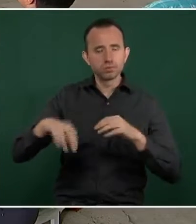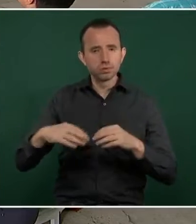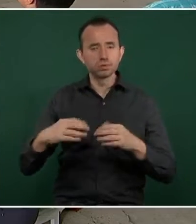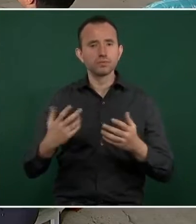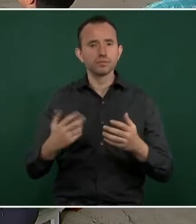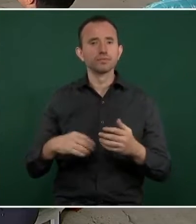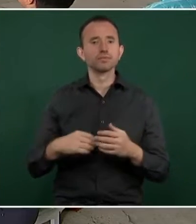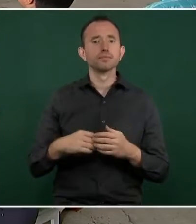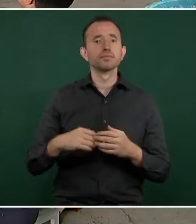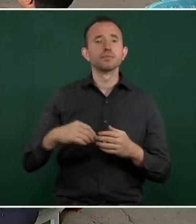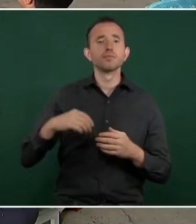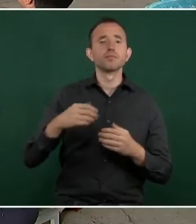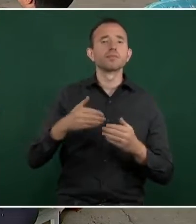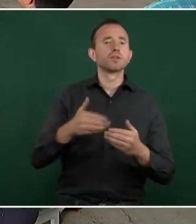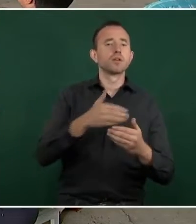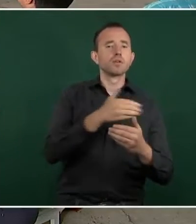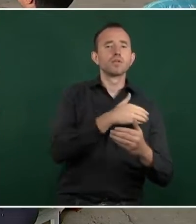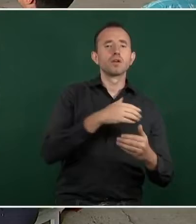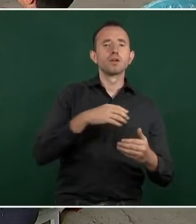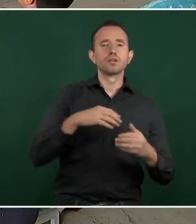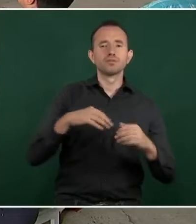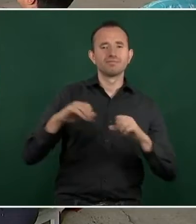anterior.